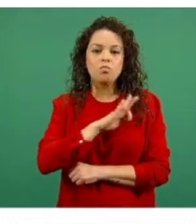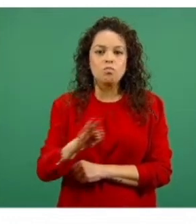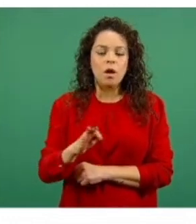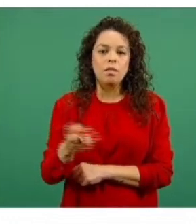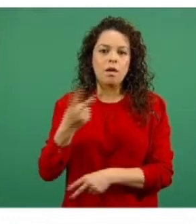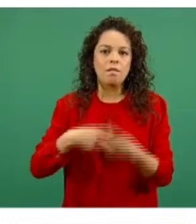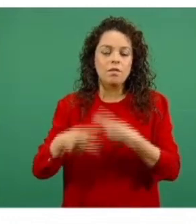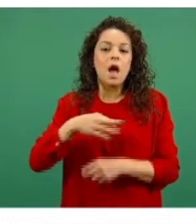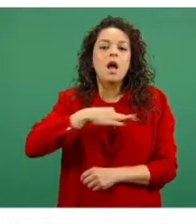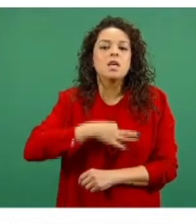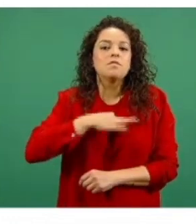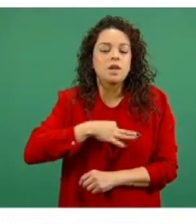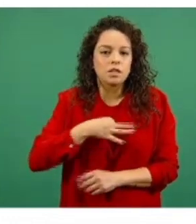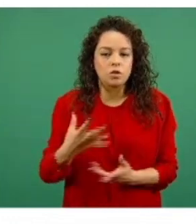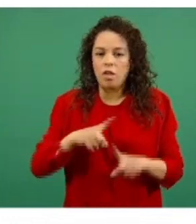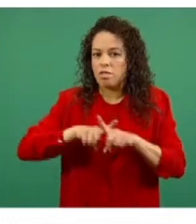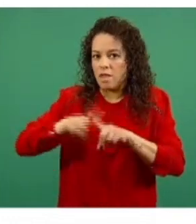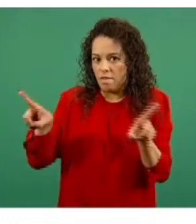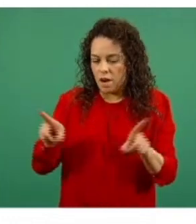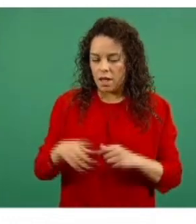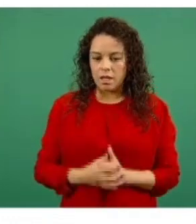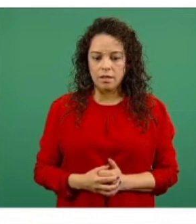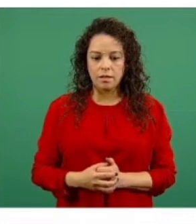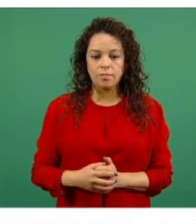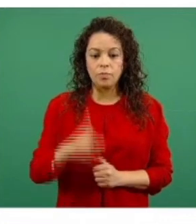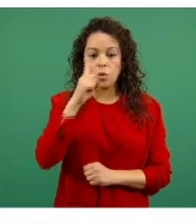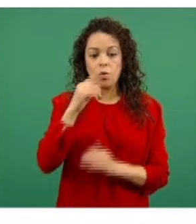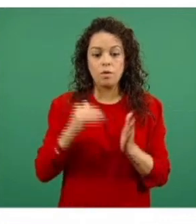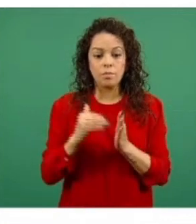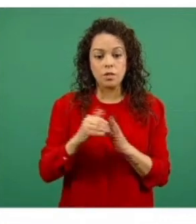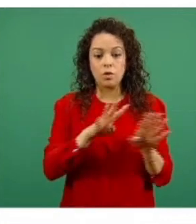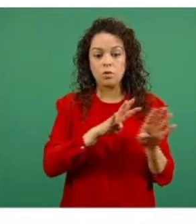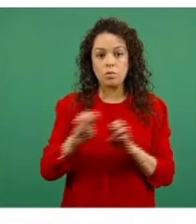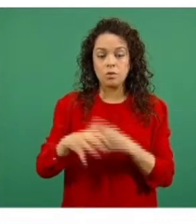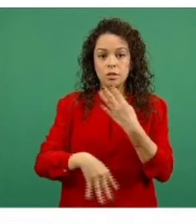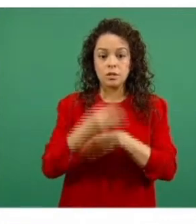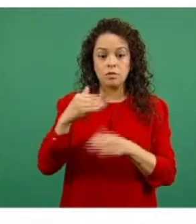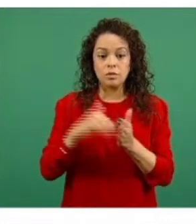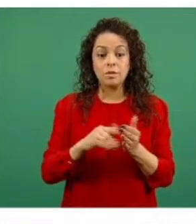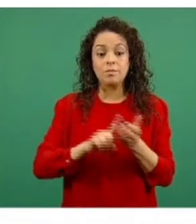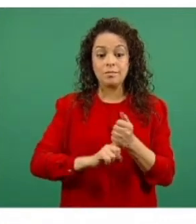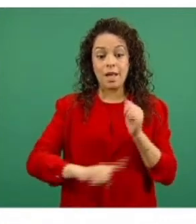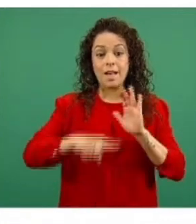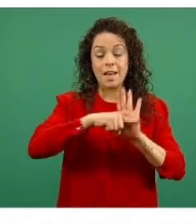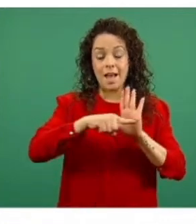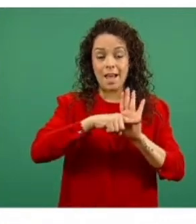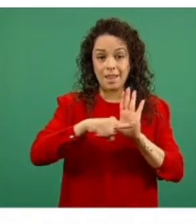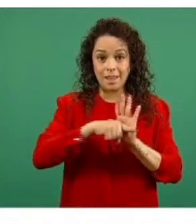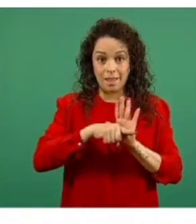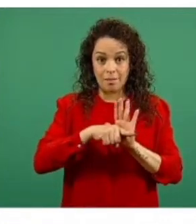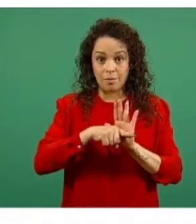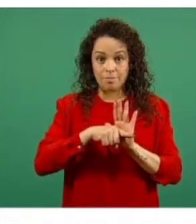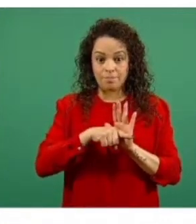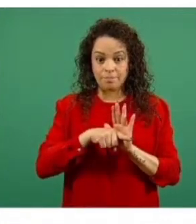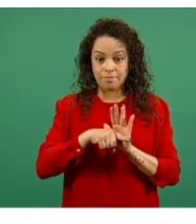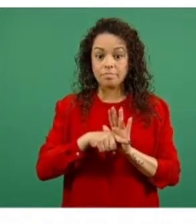agentes infecciosos. Hay 1.914.000 que han salido negativos, de los confirmados